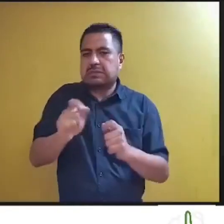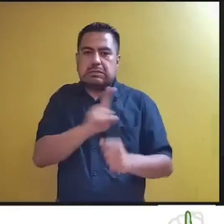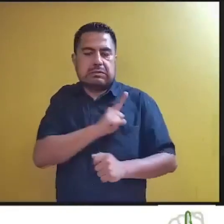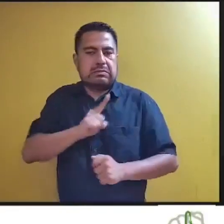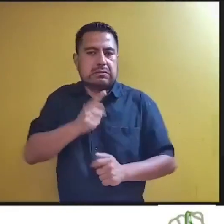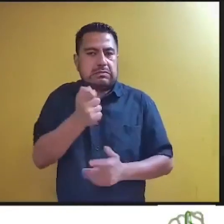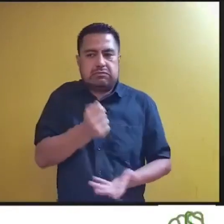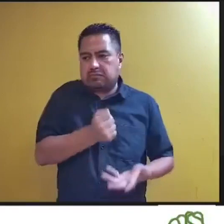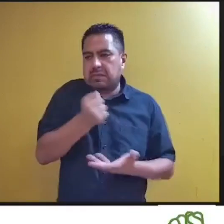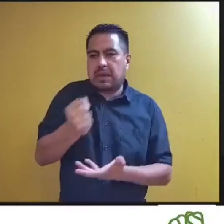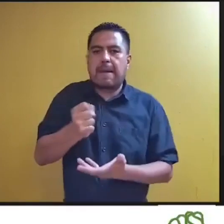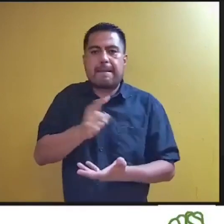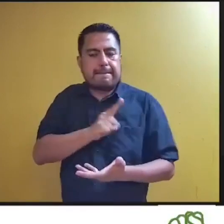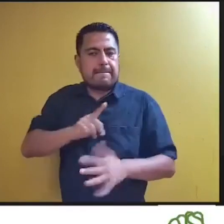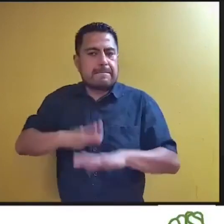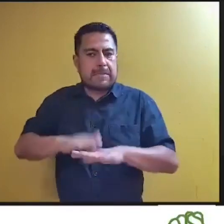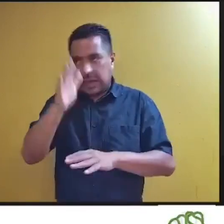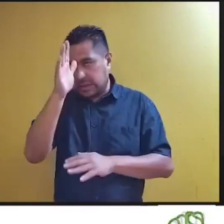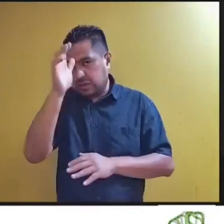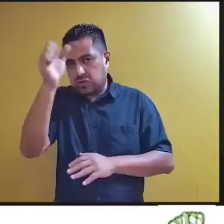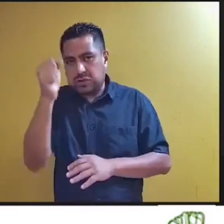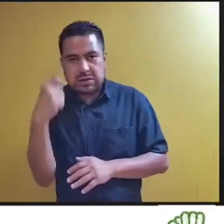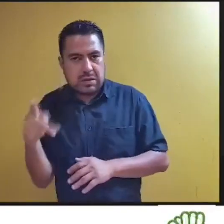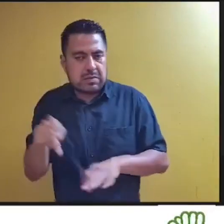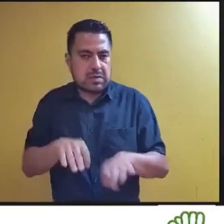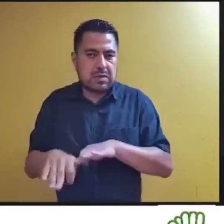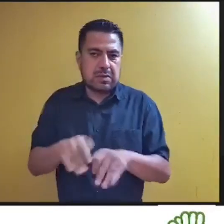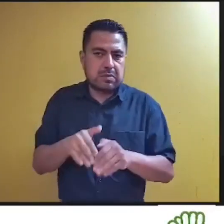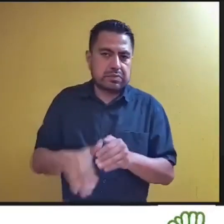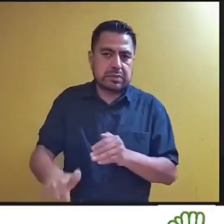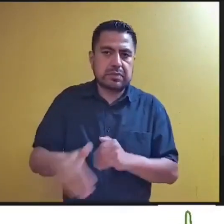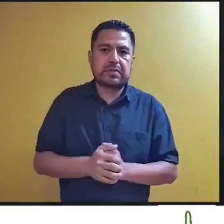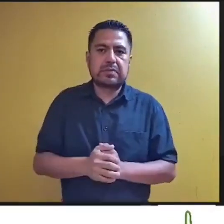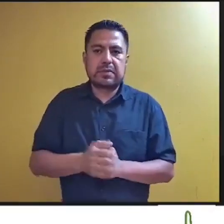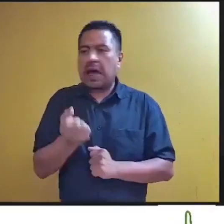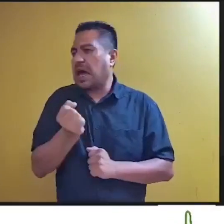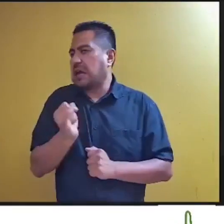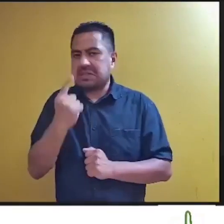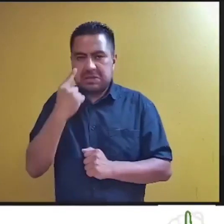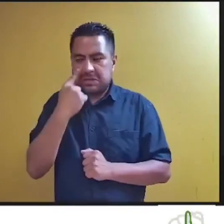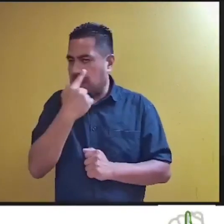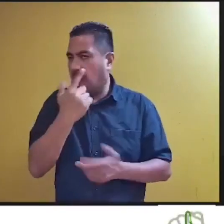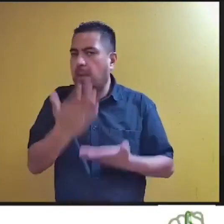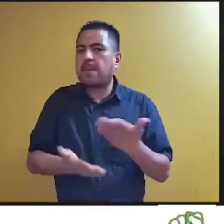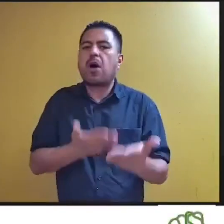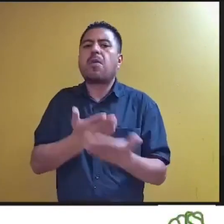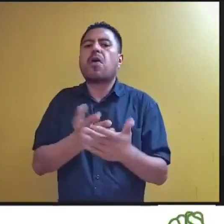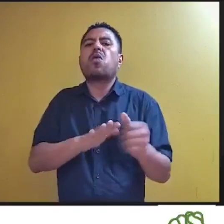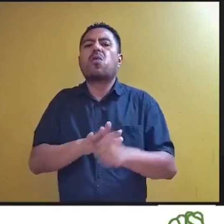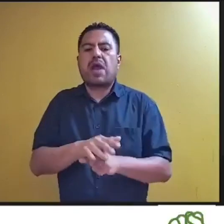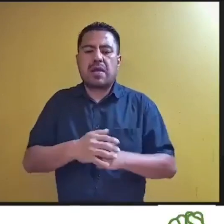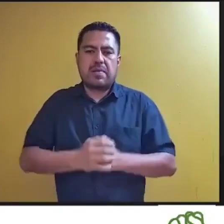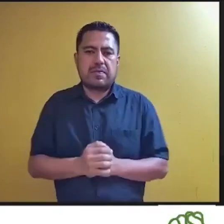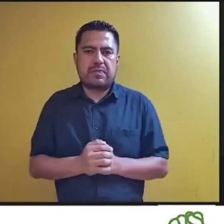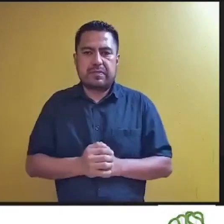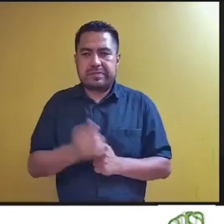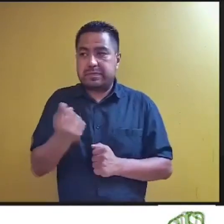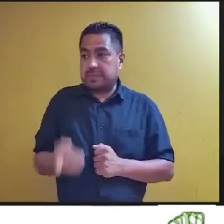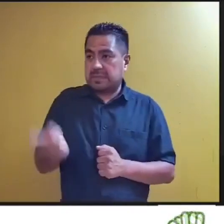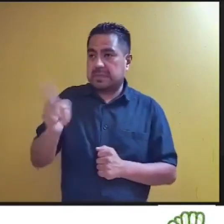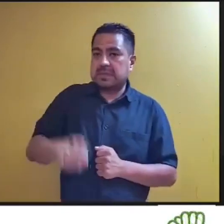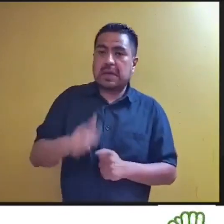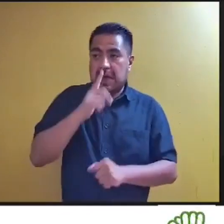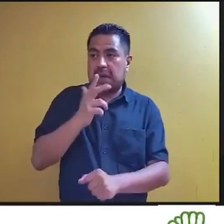recursos financieros en concepto de dieta. En tal sentido, se proponen los siguientes efectos. Se ordena a la